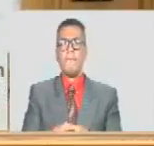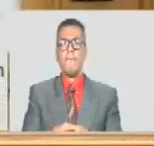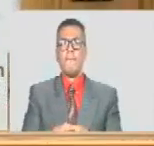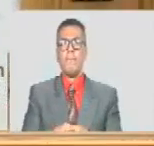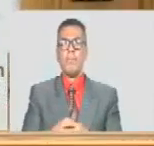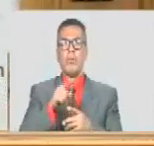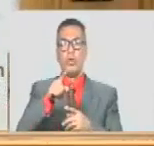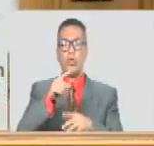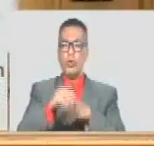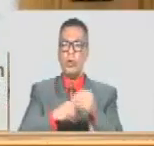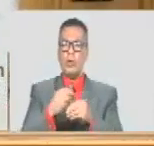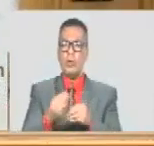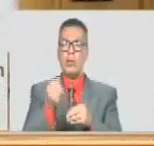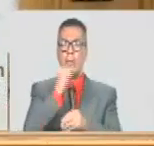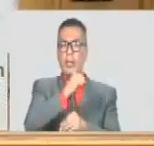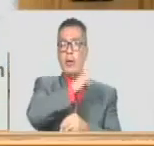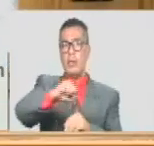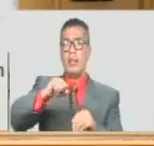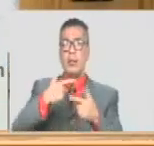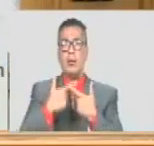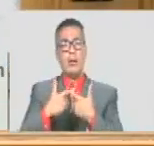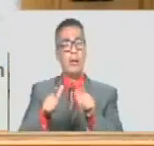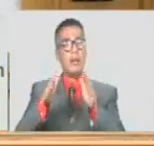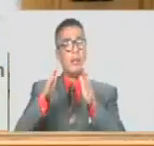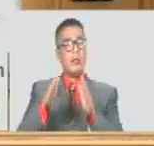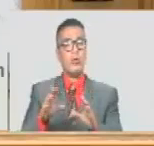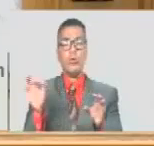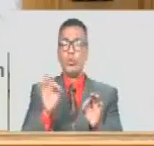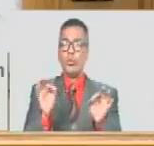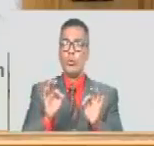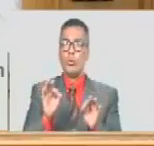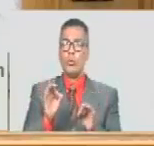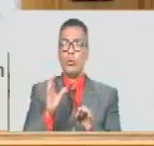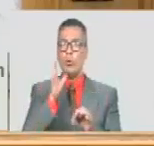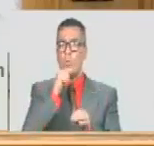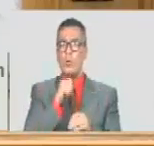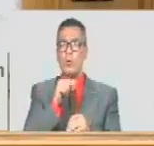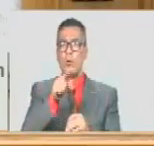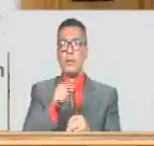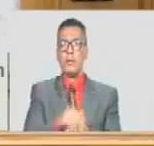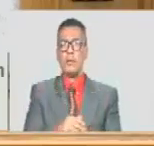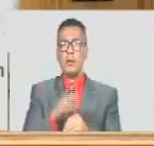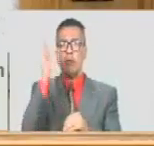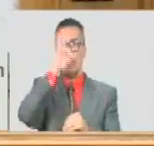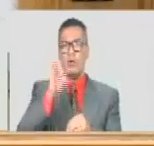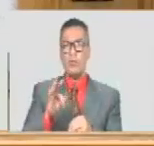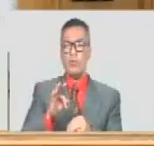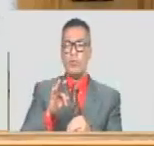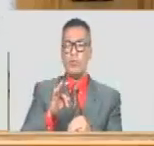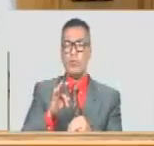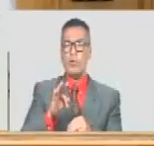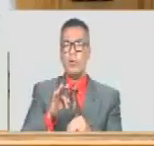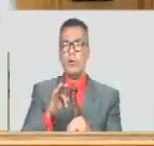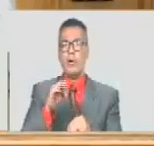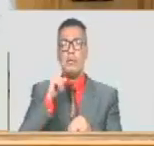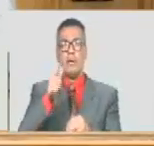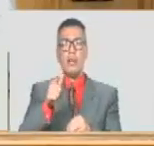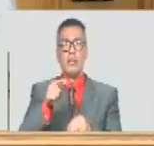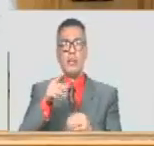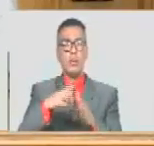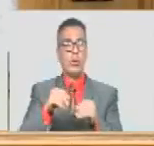Entre las maneras de matar la libertad, no hay más figura letal que el de la